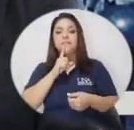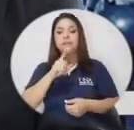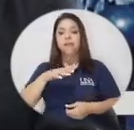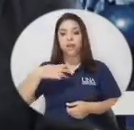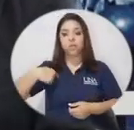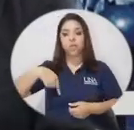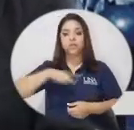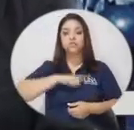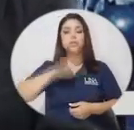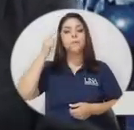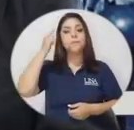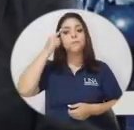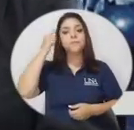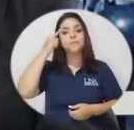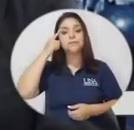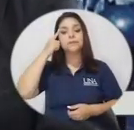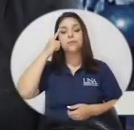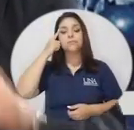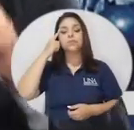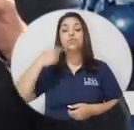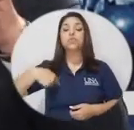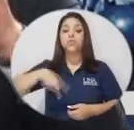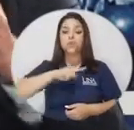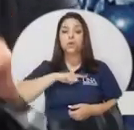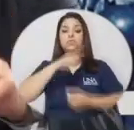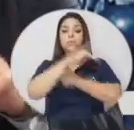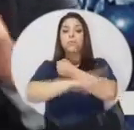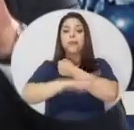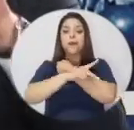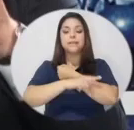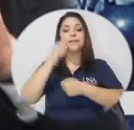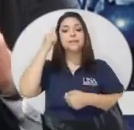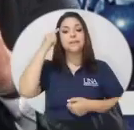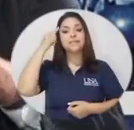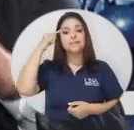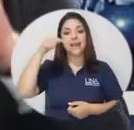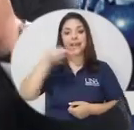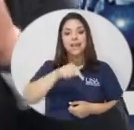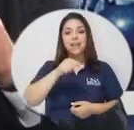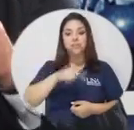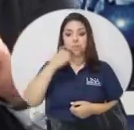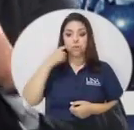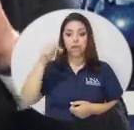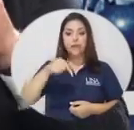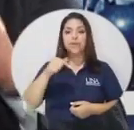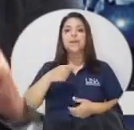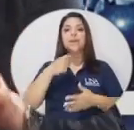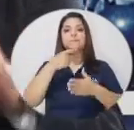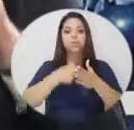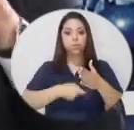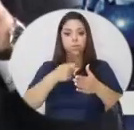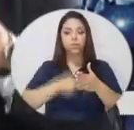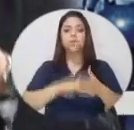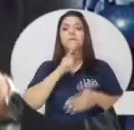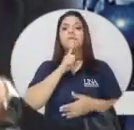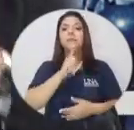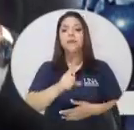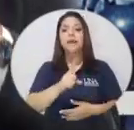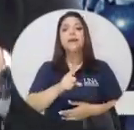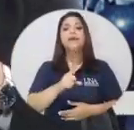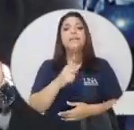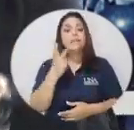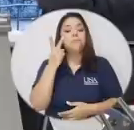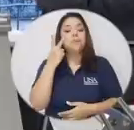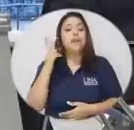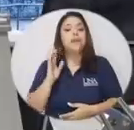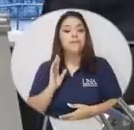cuestión. De hecho, nuestro país tiene que pensar en eso porque ya está en la lista, digamos, dura, punitiva en esa área, así que no estamos